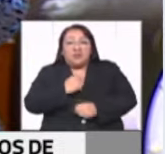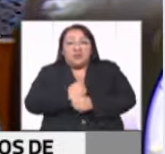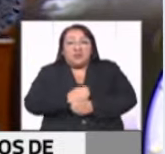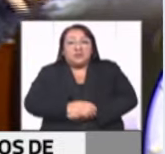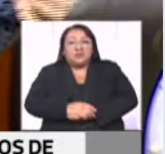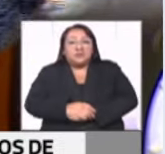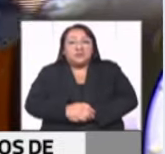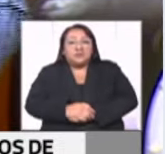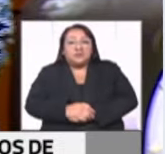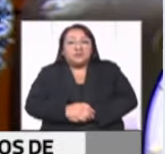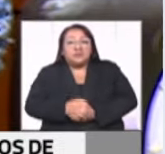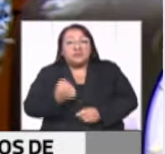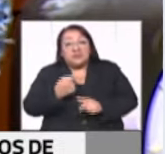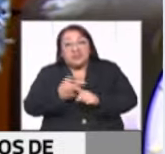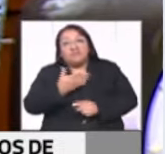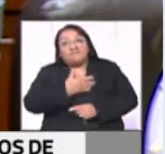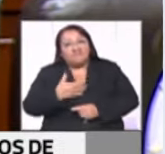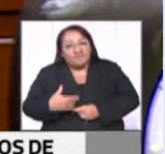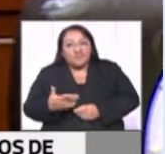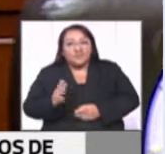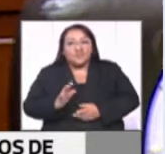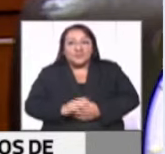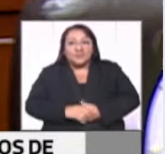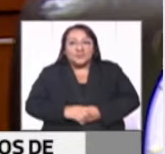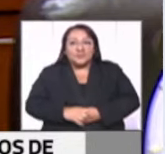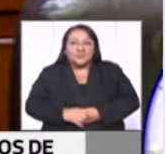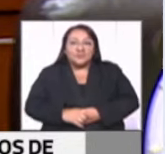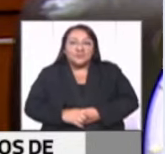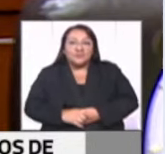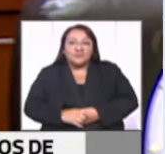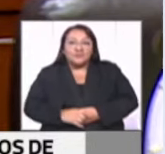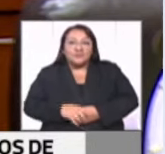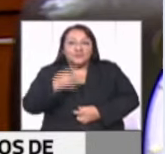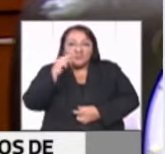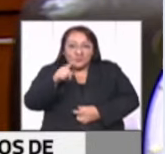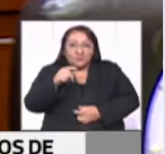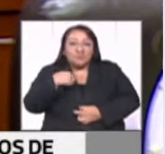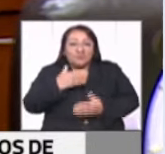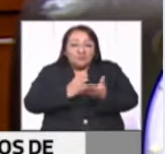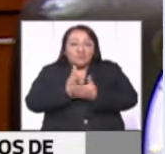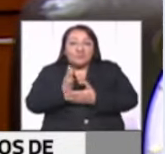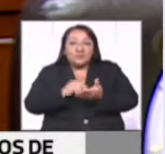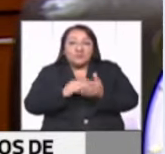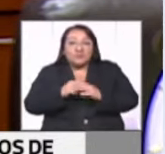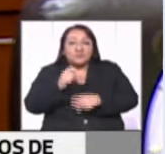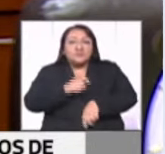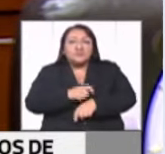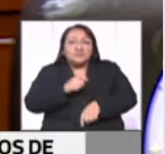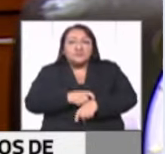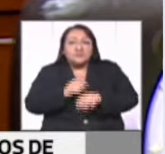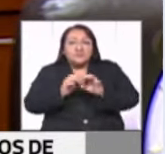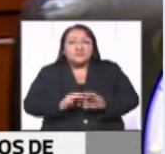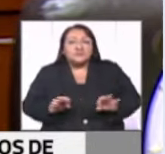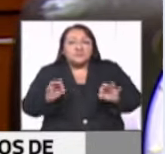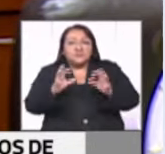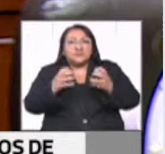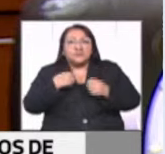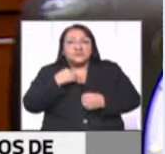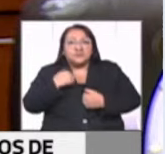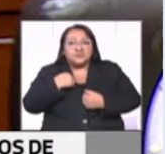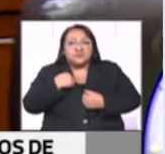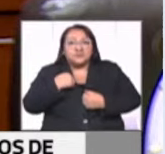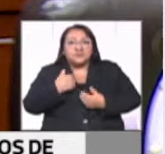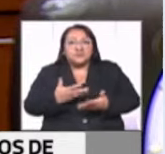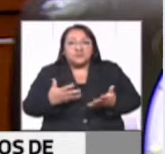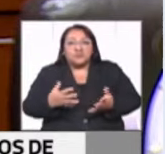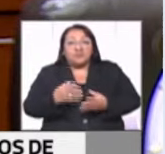de un expresidente, es por ello que nos lleva en estos momentos a querer tener que retirar